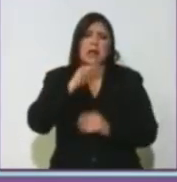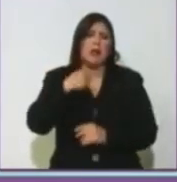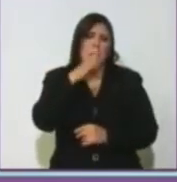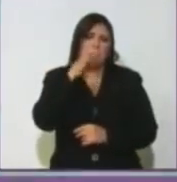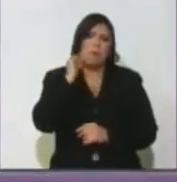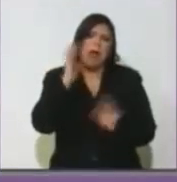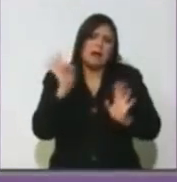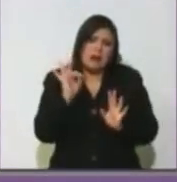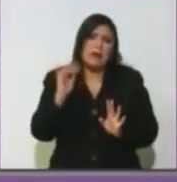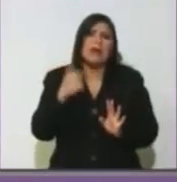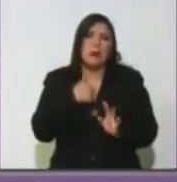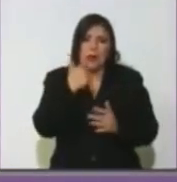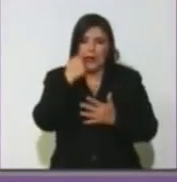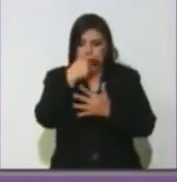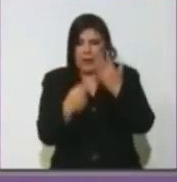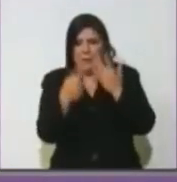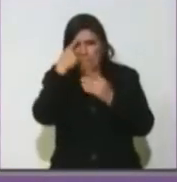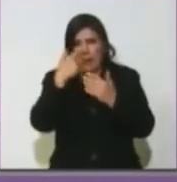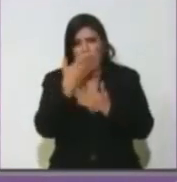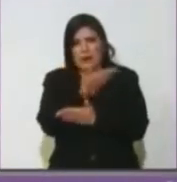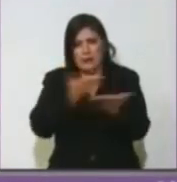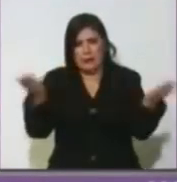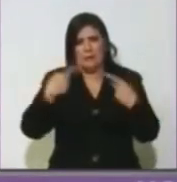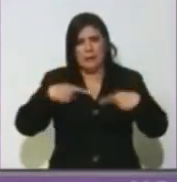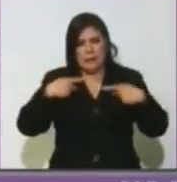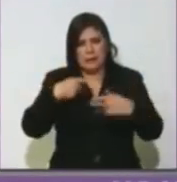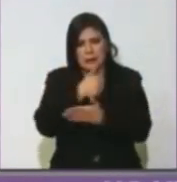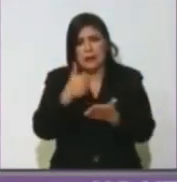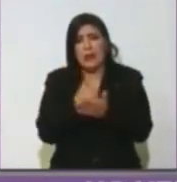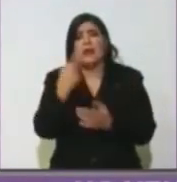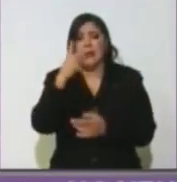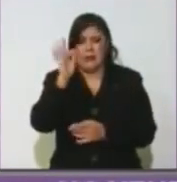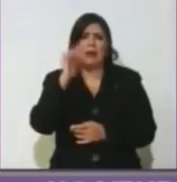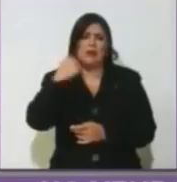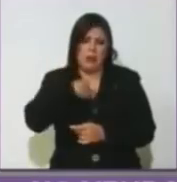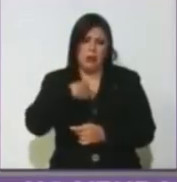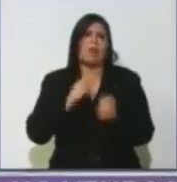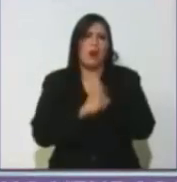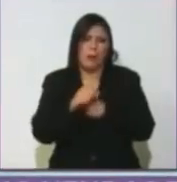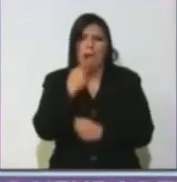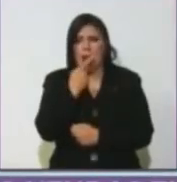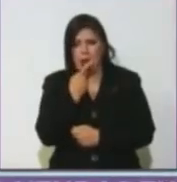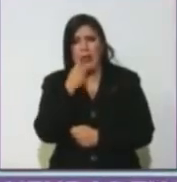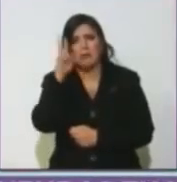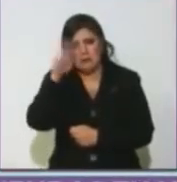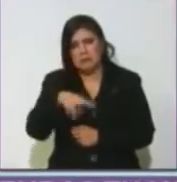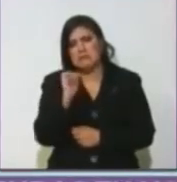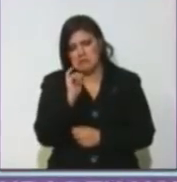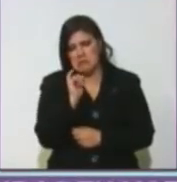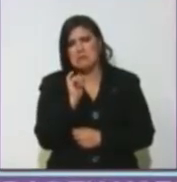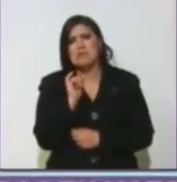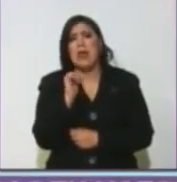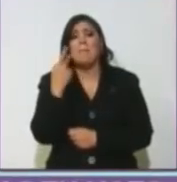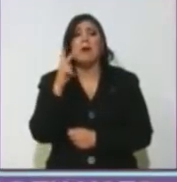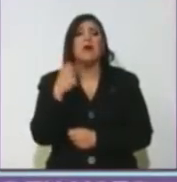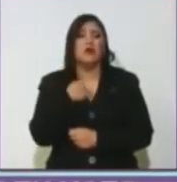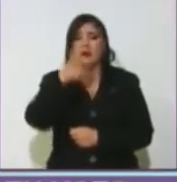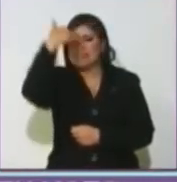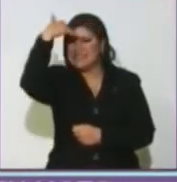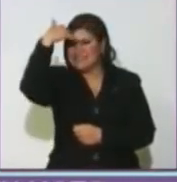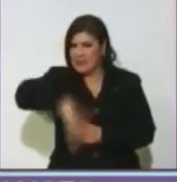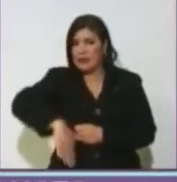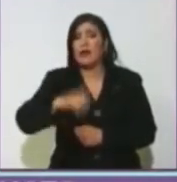que son las que necesito decirle a la ciudadanía es un problema que a lo mejor tengo yo pero que si yo sé es que en el